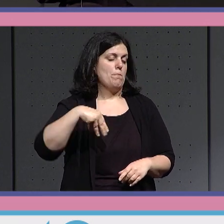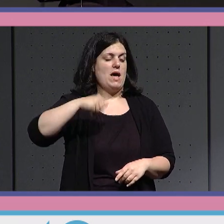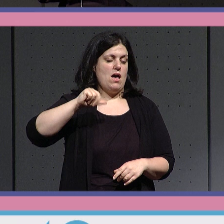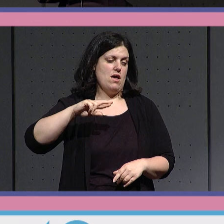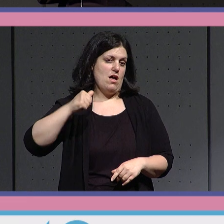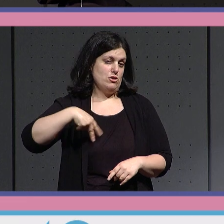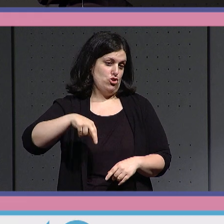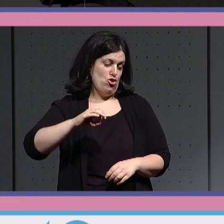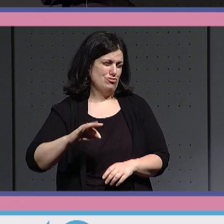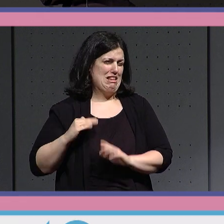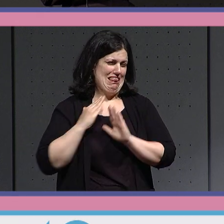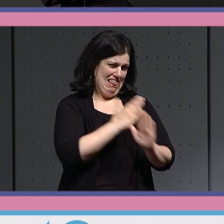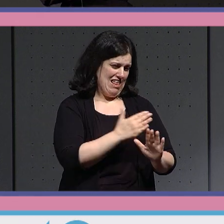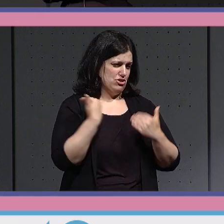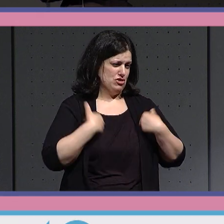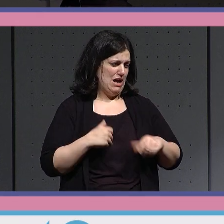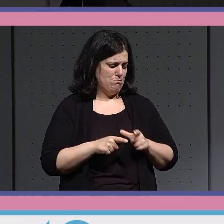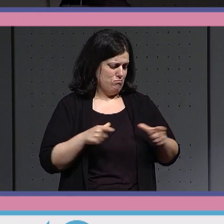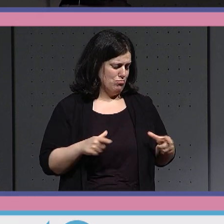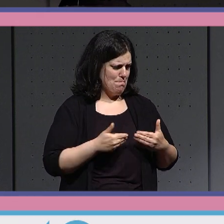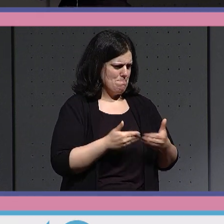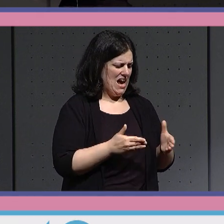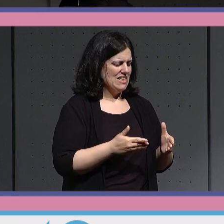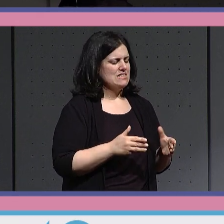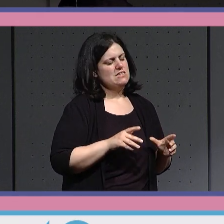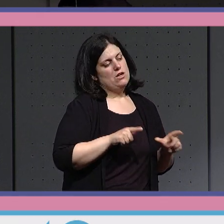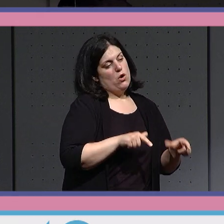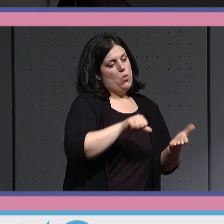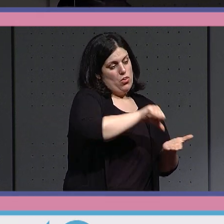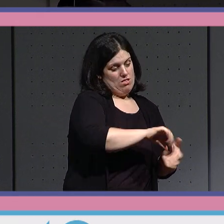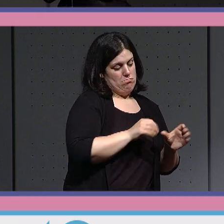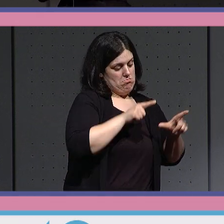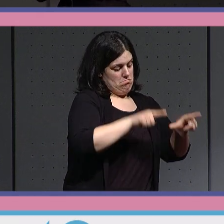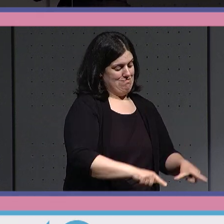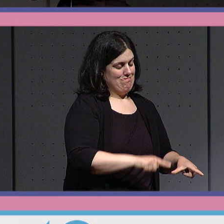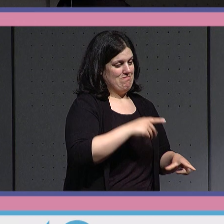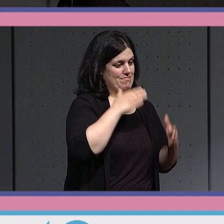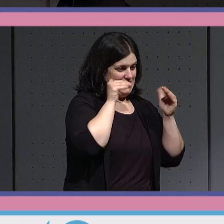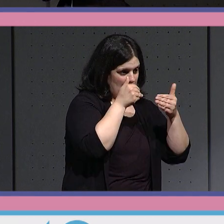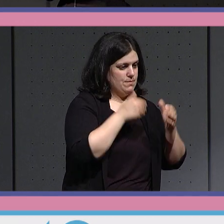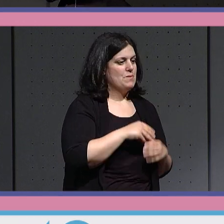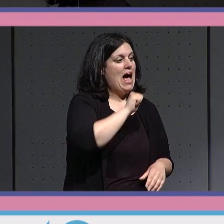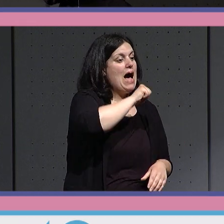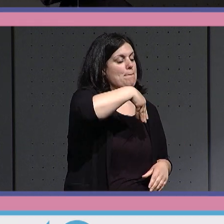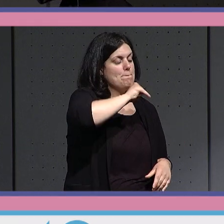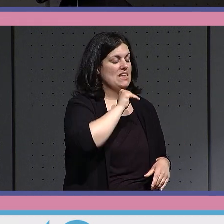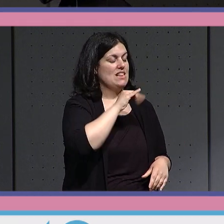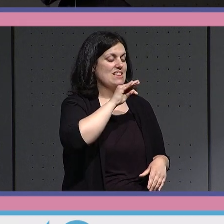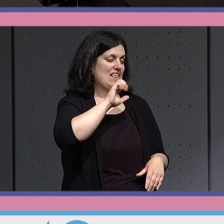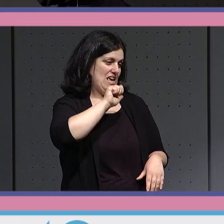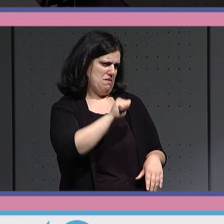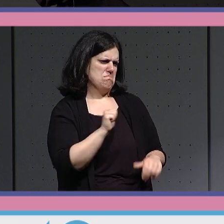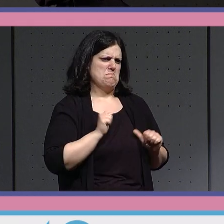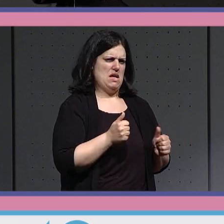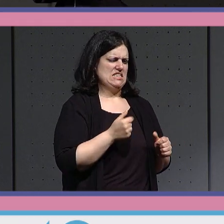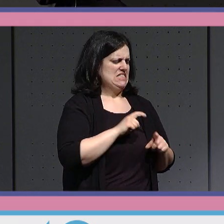ahora, en 2009, se abrió una unidad que se llama Amitea. Y es una unidad en la que desde entonces empezamos unos poquitos psiquiatras, ahora cada